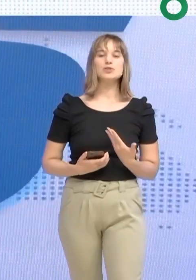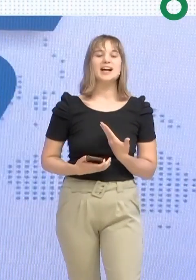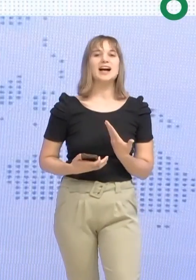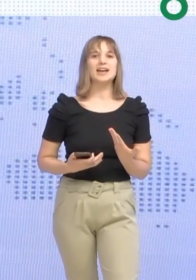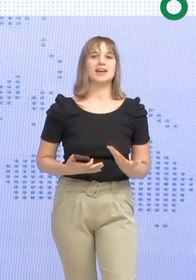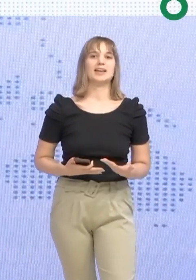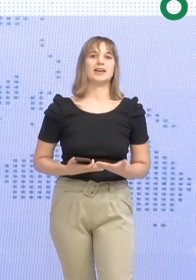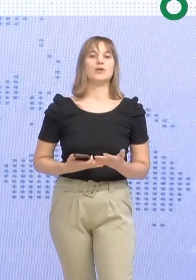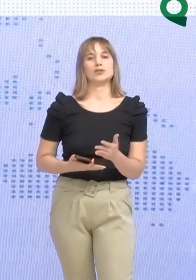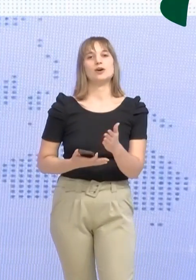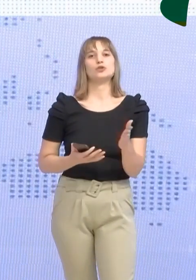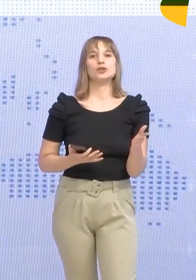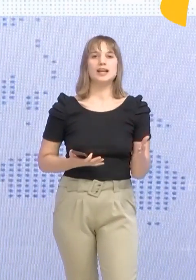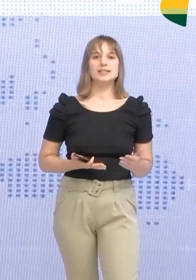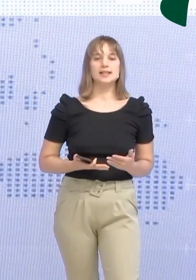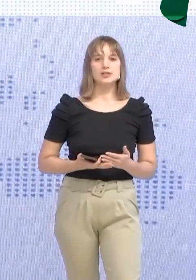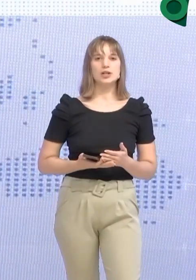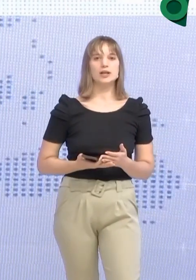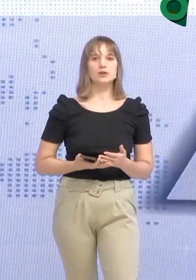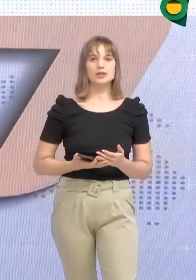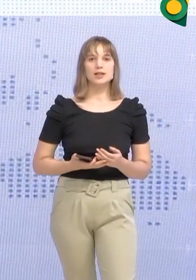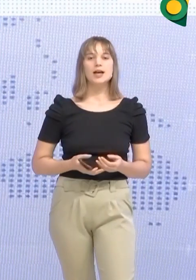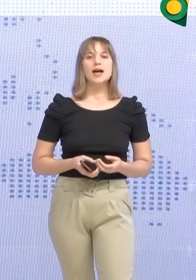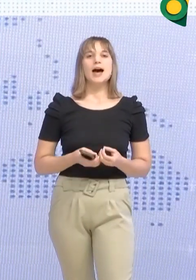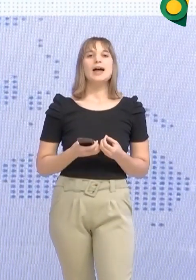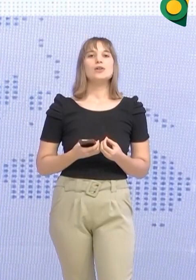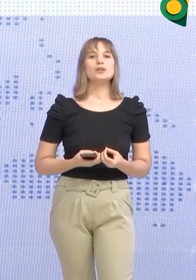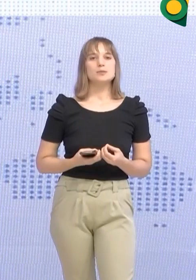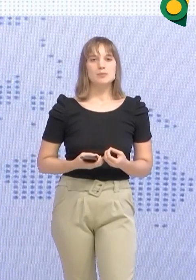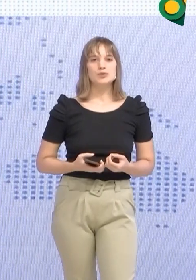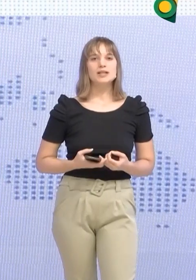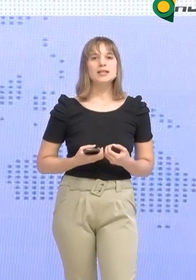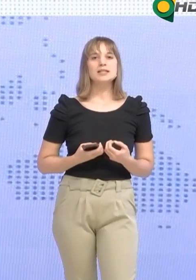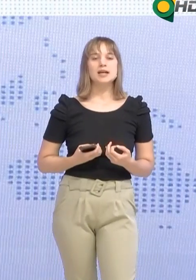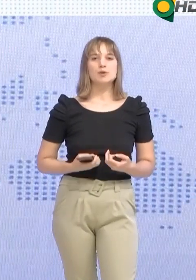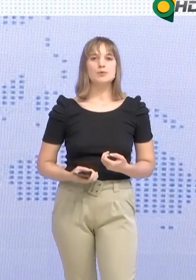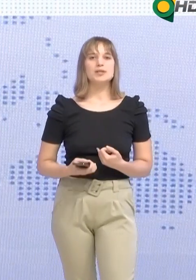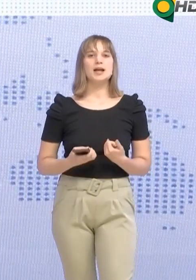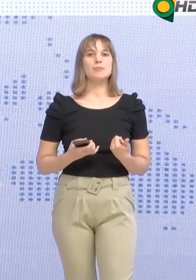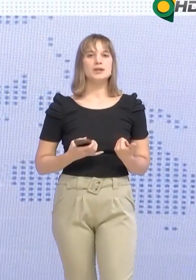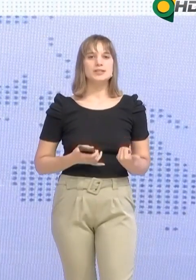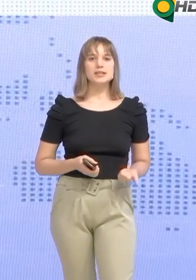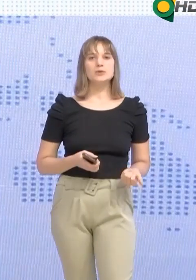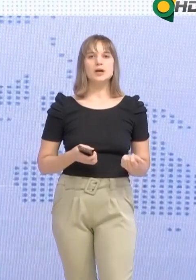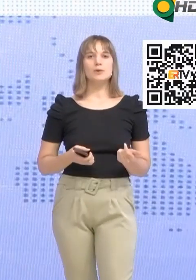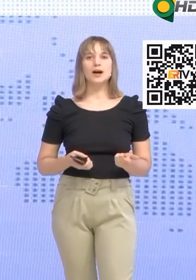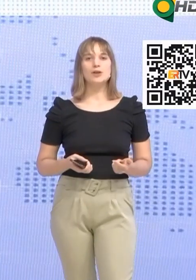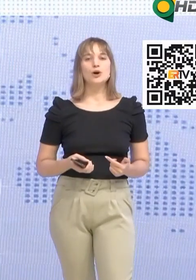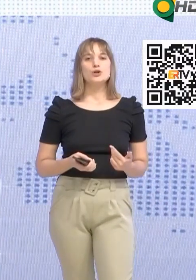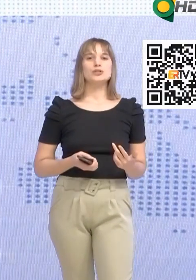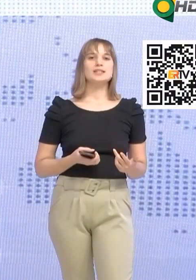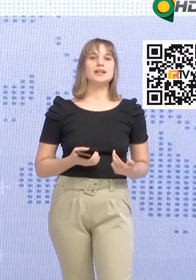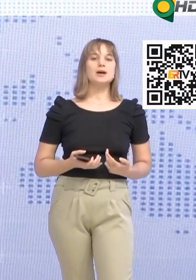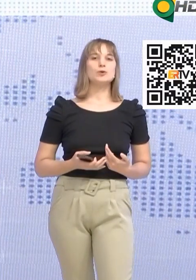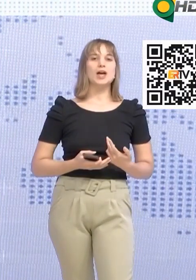llegamos a caer, que ya con todas las indicaciones que nos diste, ¿a dónde vamos? ¿A quién llamamos? ¿A la policía, un abogado?